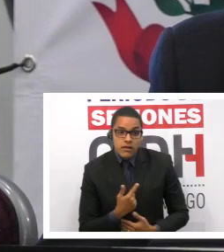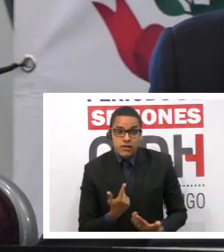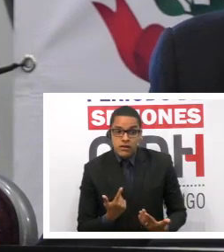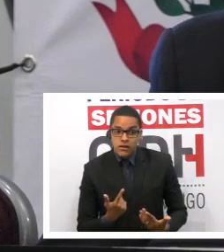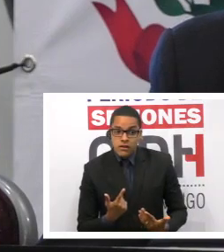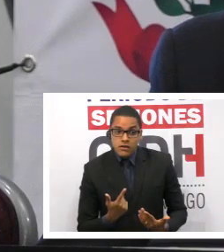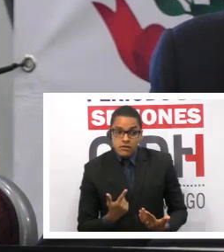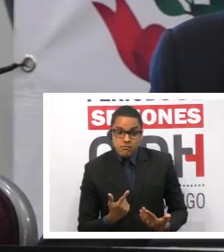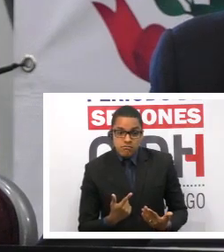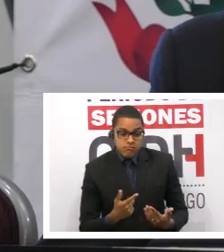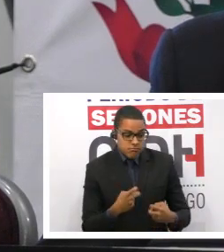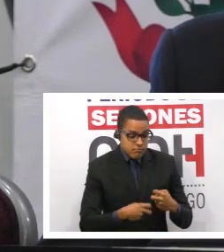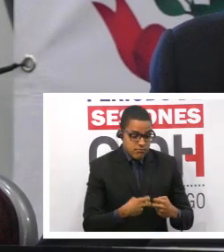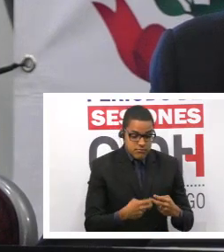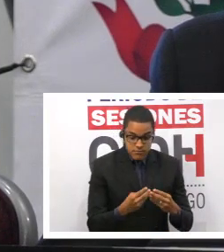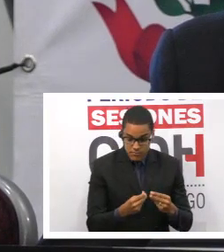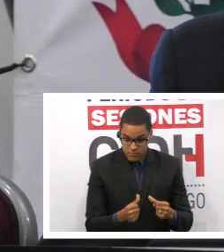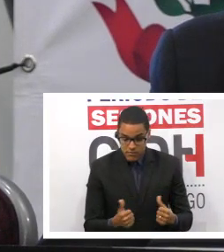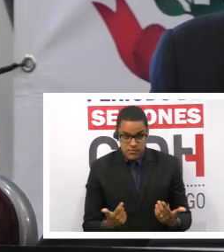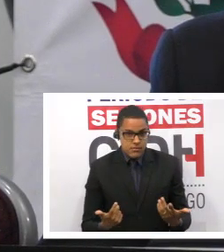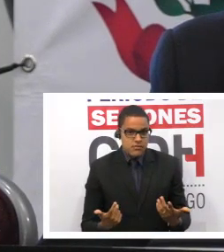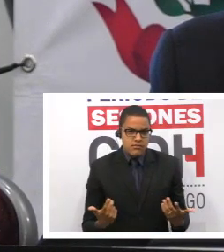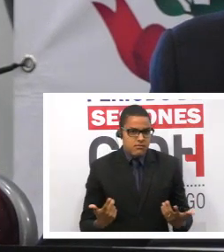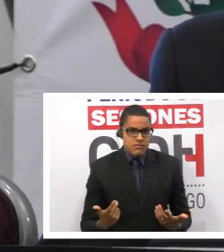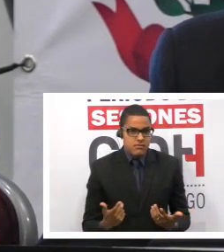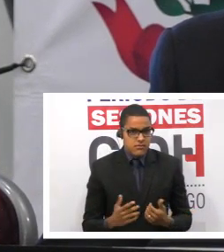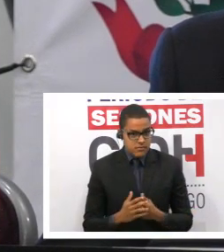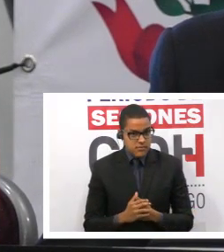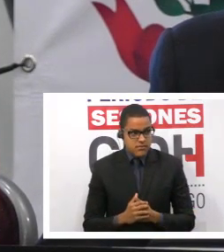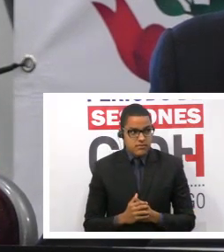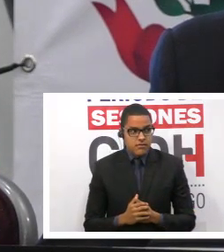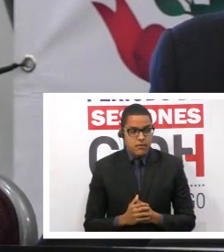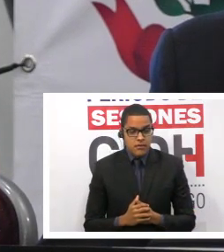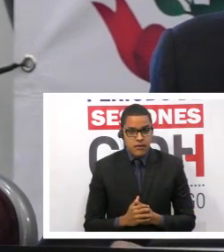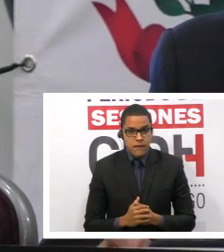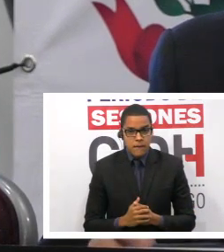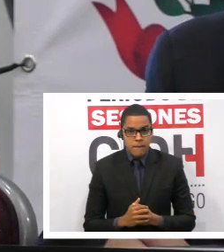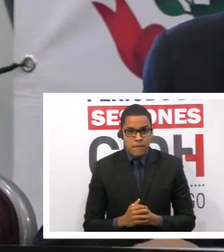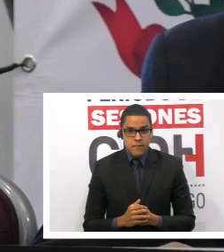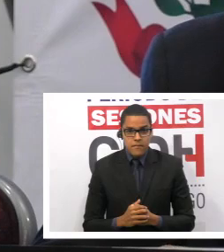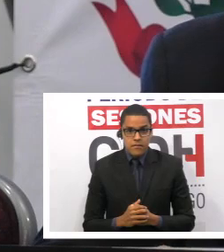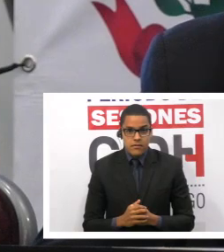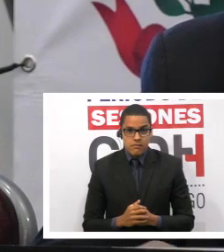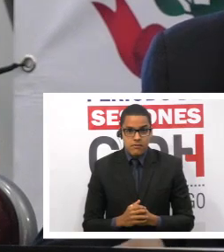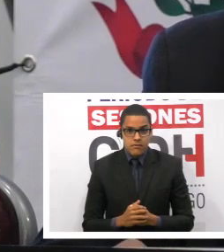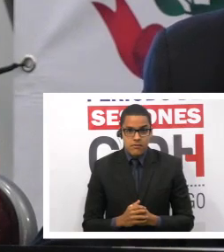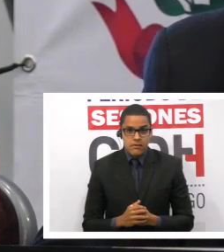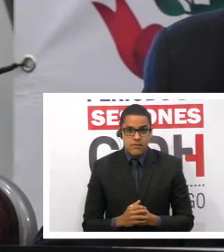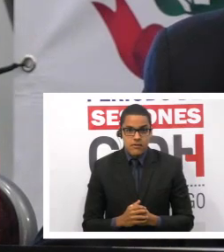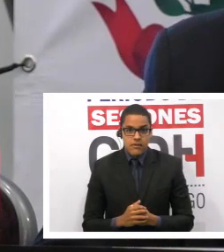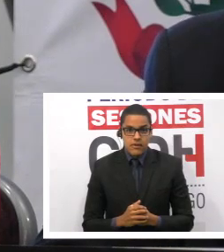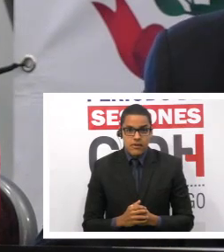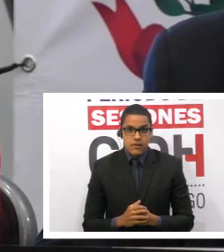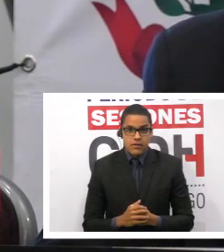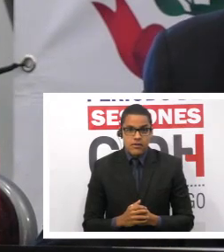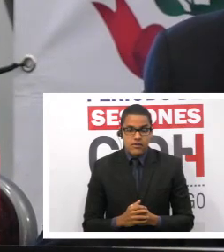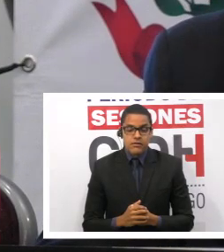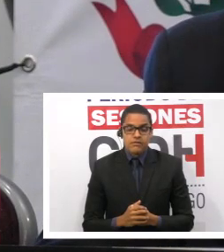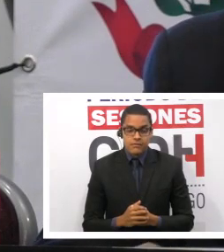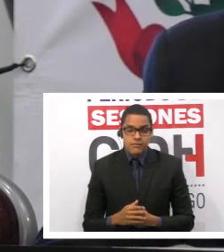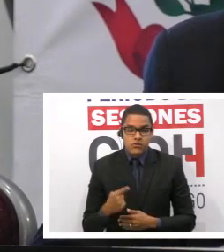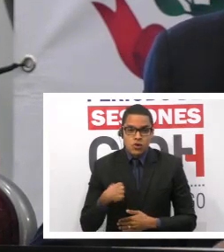económicos de analizar el compromiso de un estado en sus instituciones o cualquier institución con los derechos humanos es una mirada a su